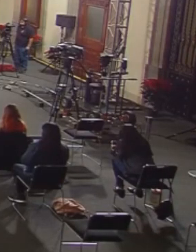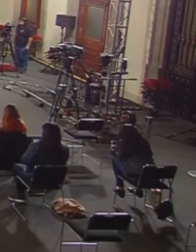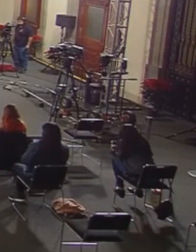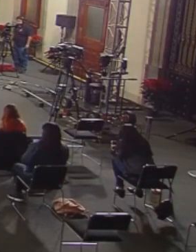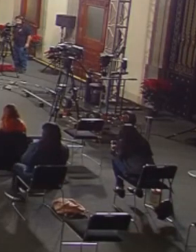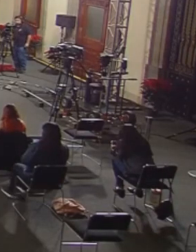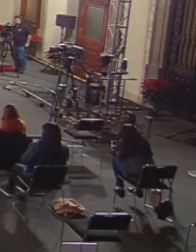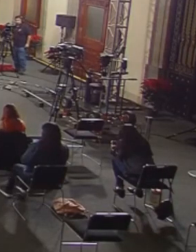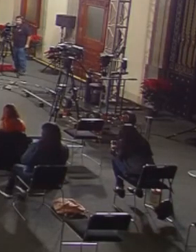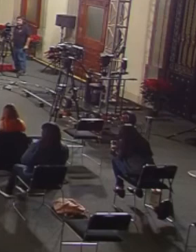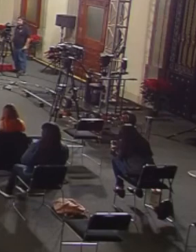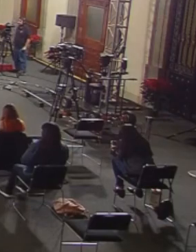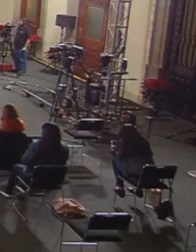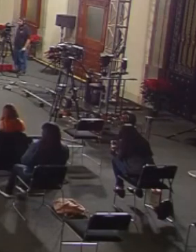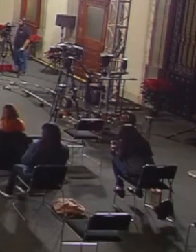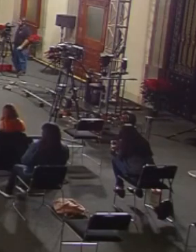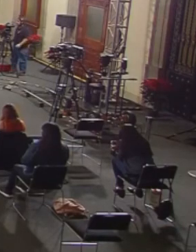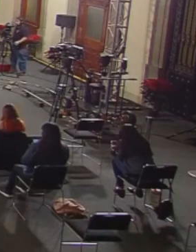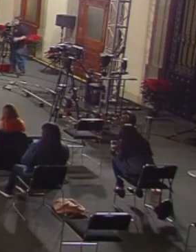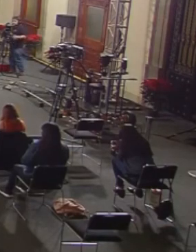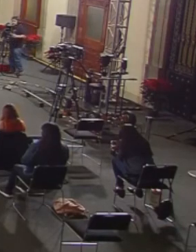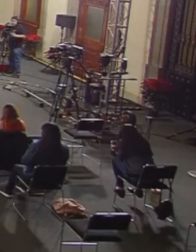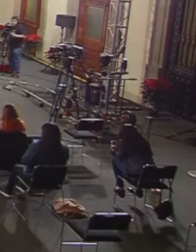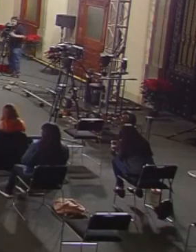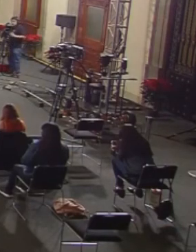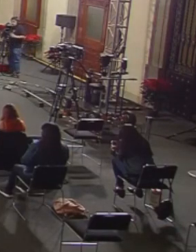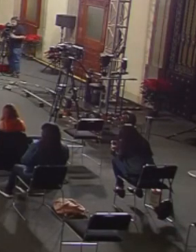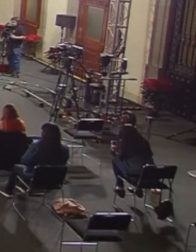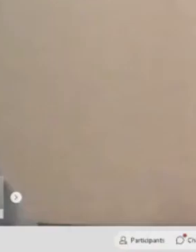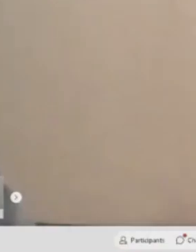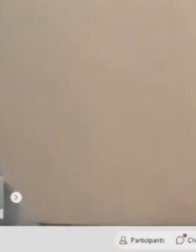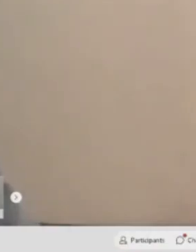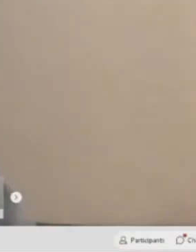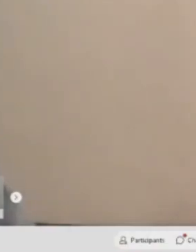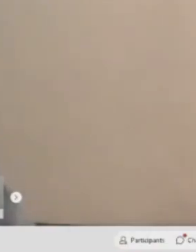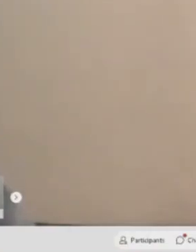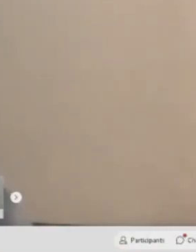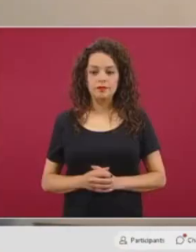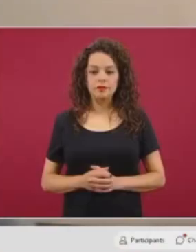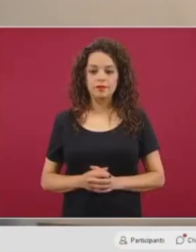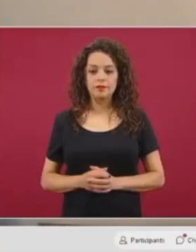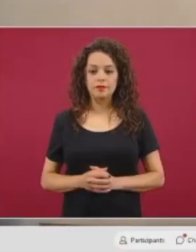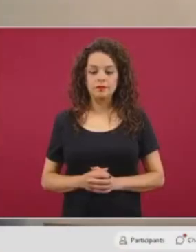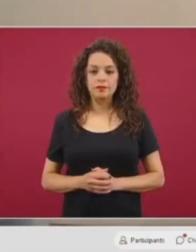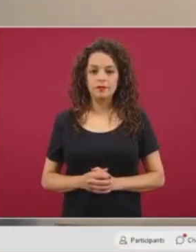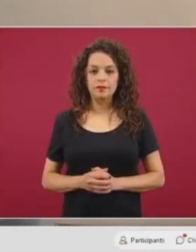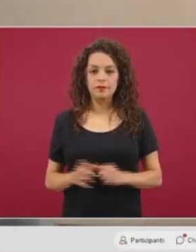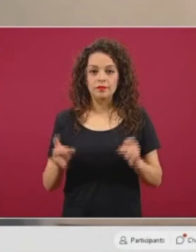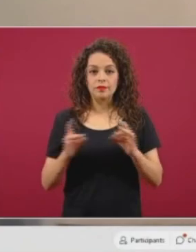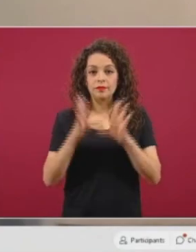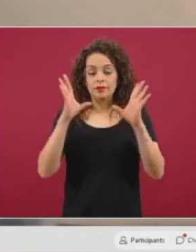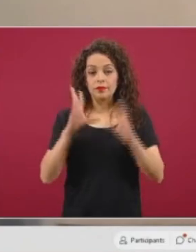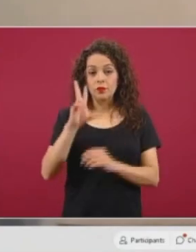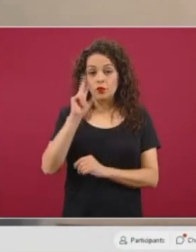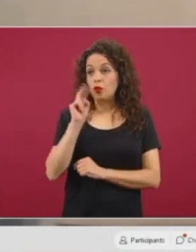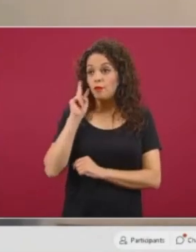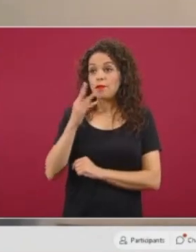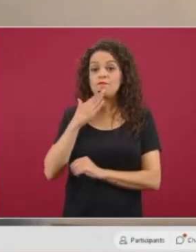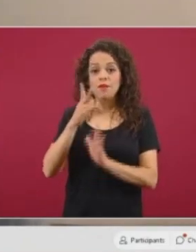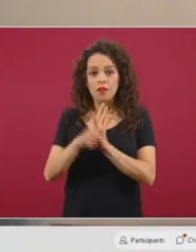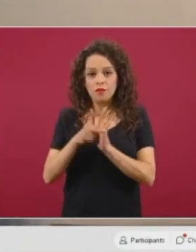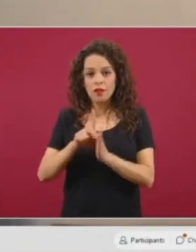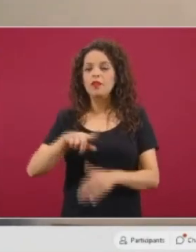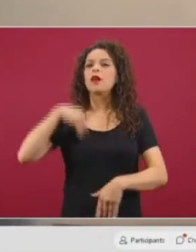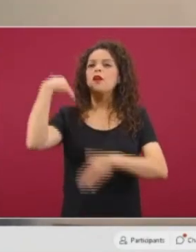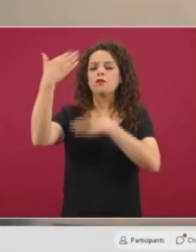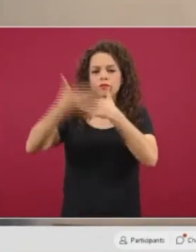hubiese escuchado bien, porque aquí en la sala no lo tenemos enteramente claro, lo volveremos a presentar en otro momento. Y solamente recordar que